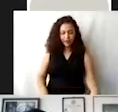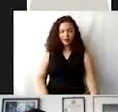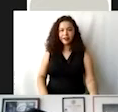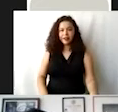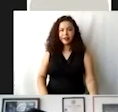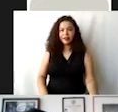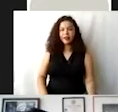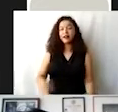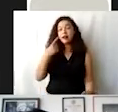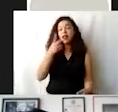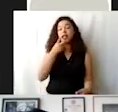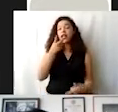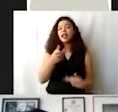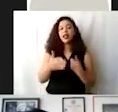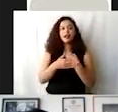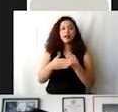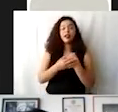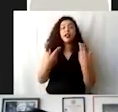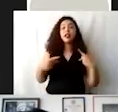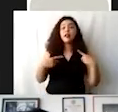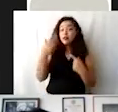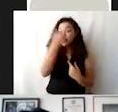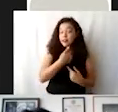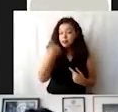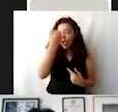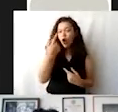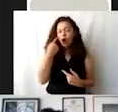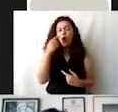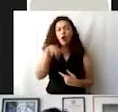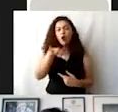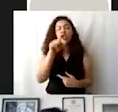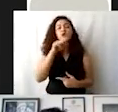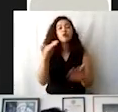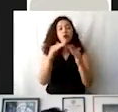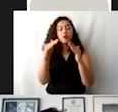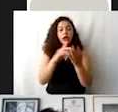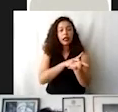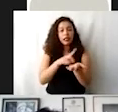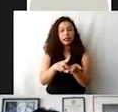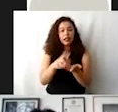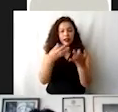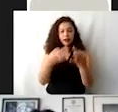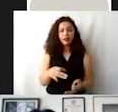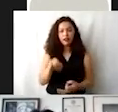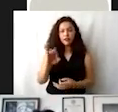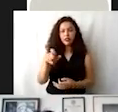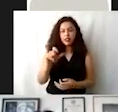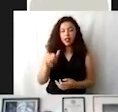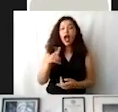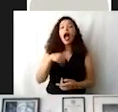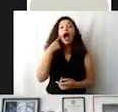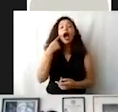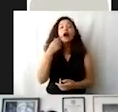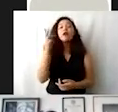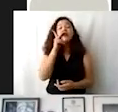lo siguiente? Porque si llega el verificador y te dice, oye, tu domicilio fiscal, sí, aquí es, a ver, enséñame un comprobante de que aquí